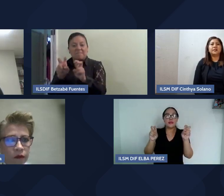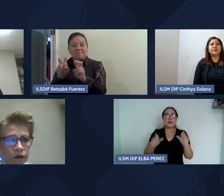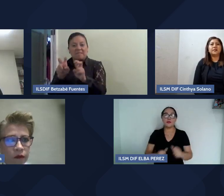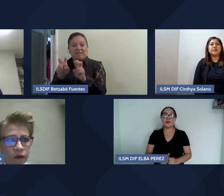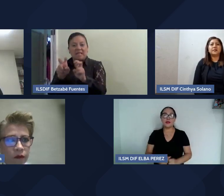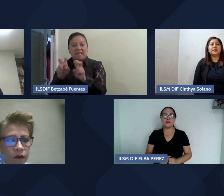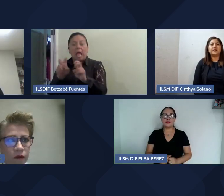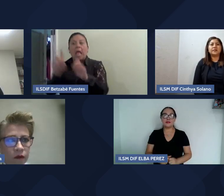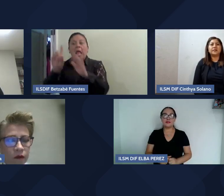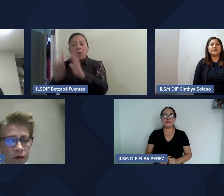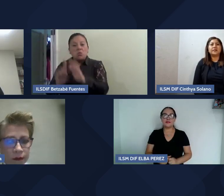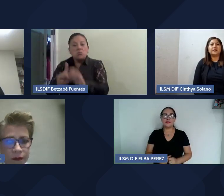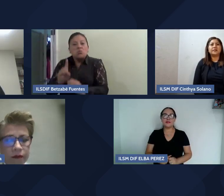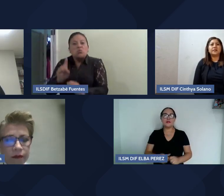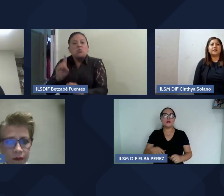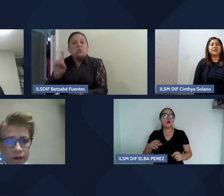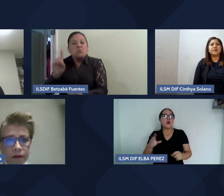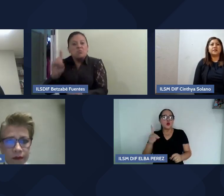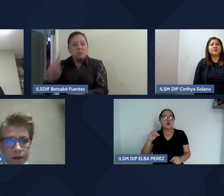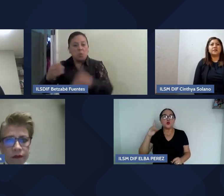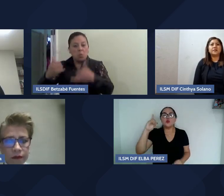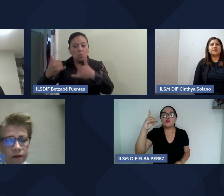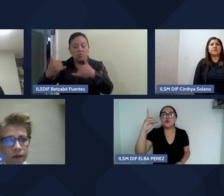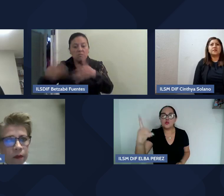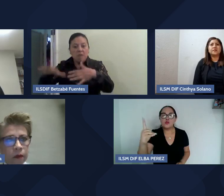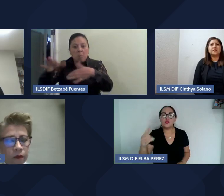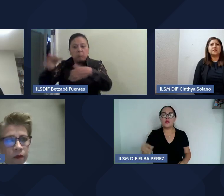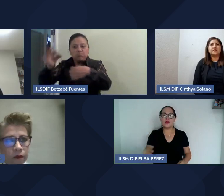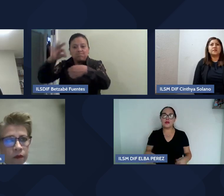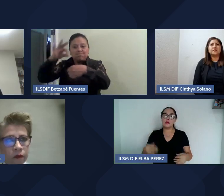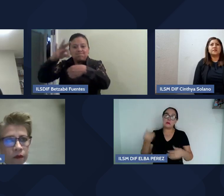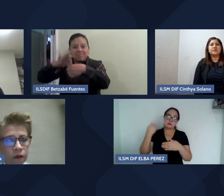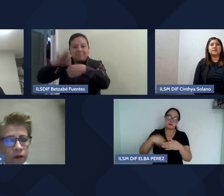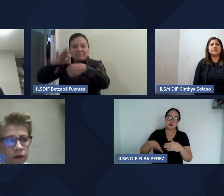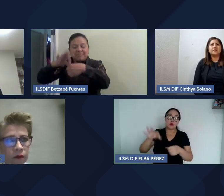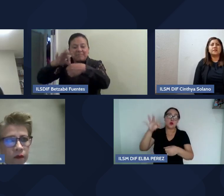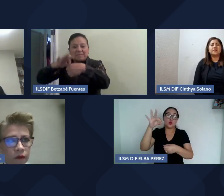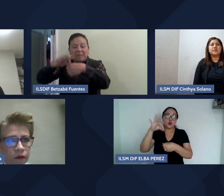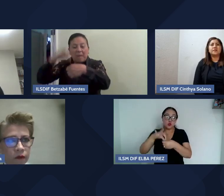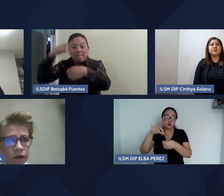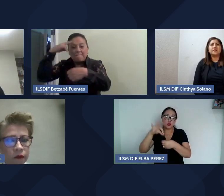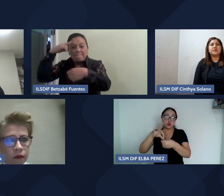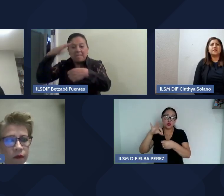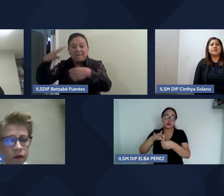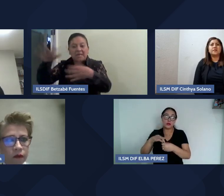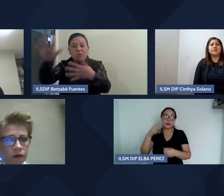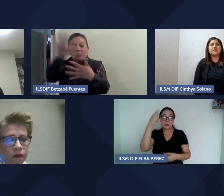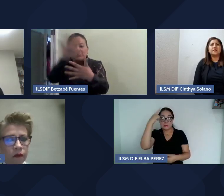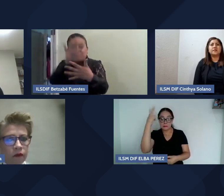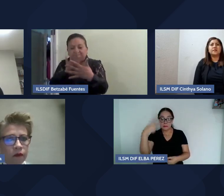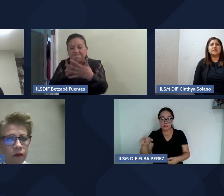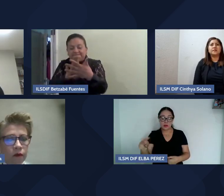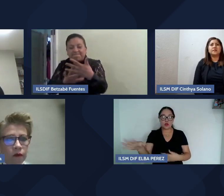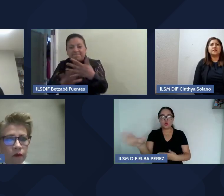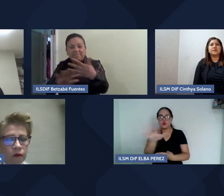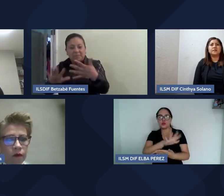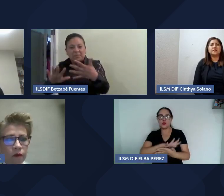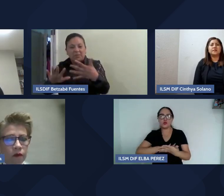domingo tenemos el proceso electoral más grande de la historia, así que bueno, pues uno de los temas de